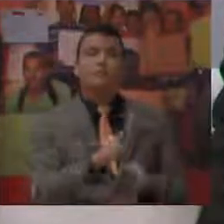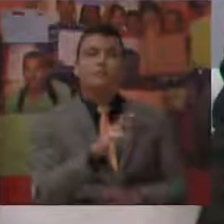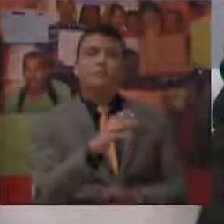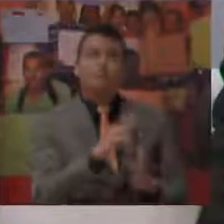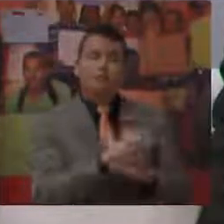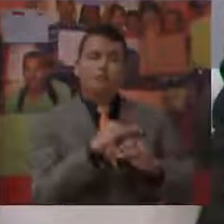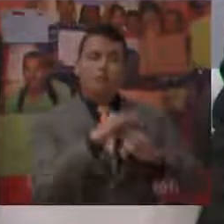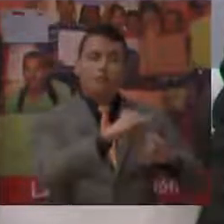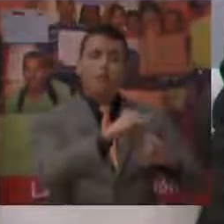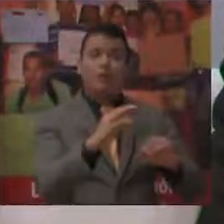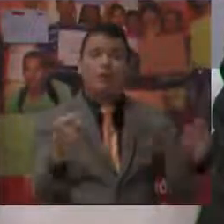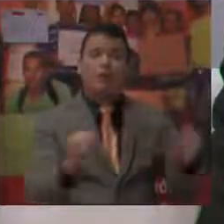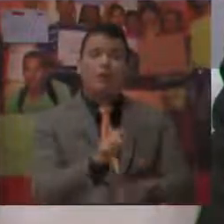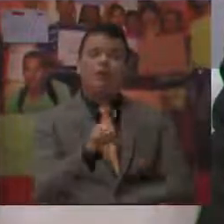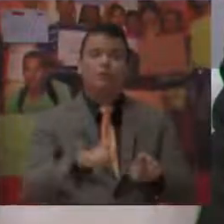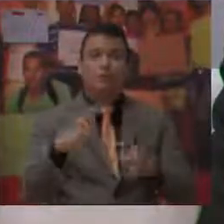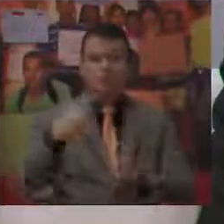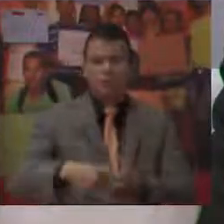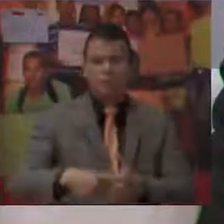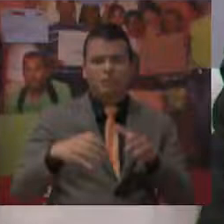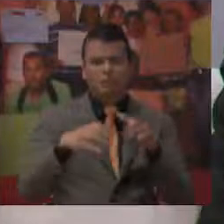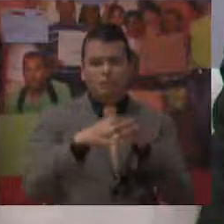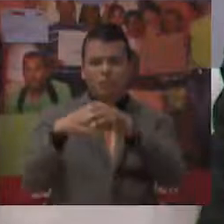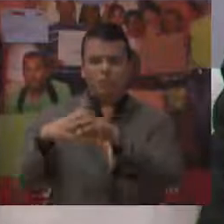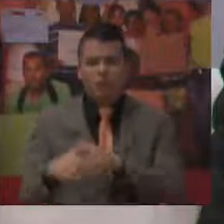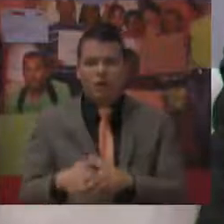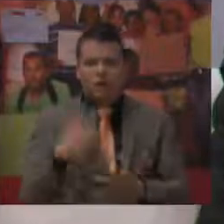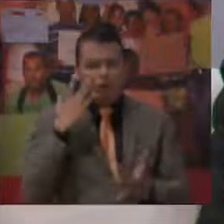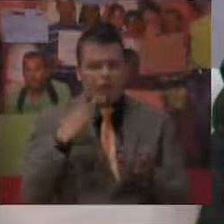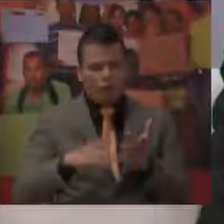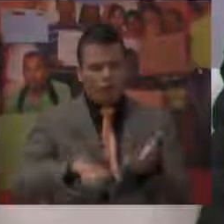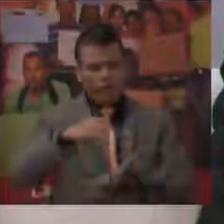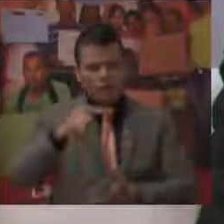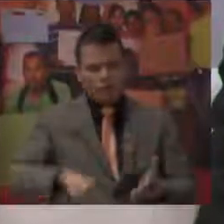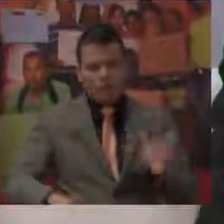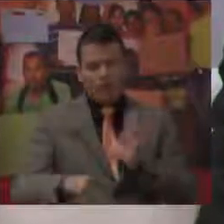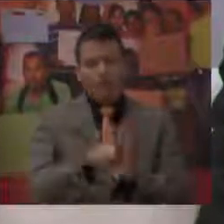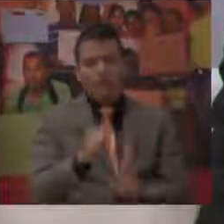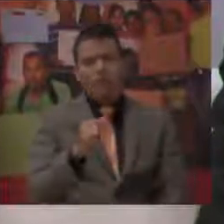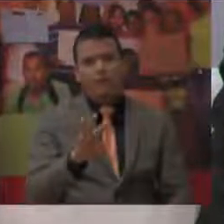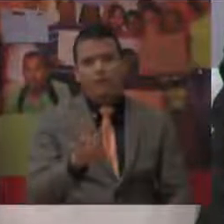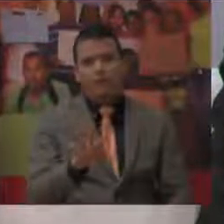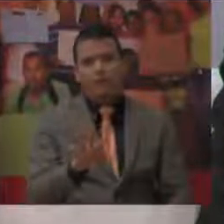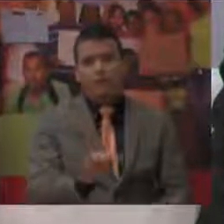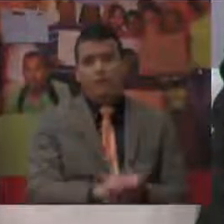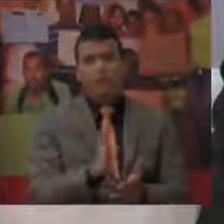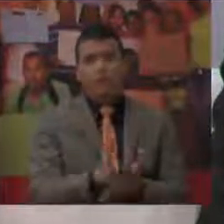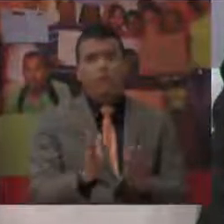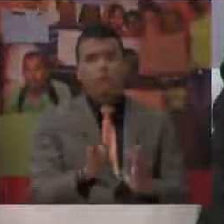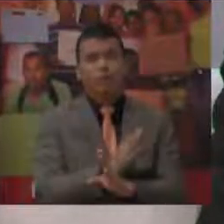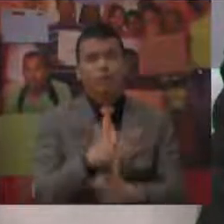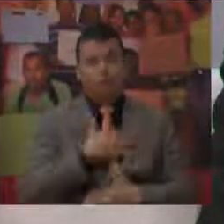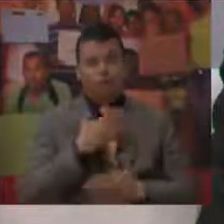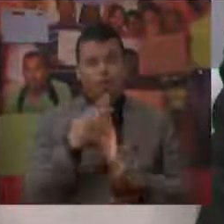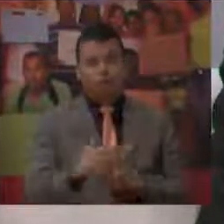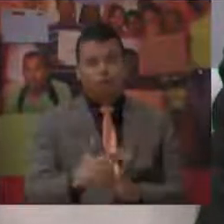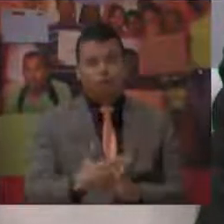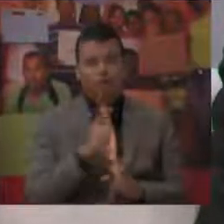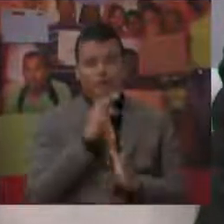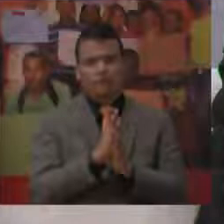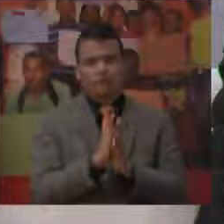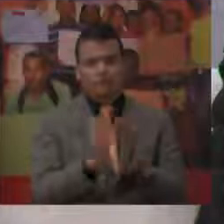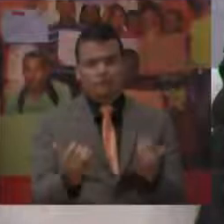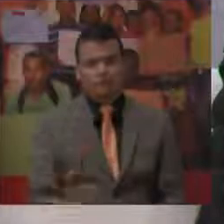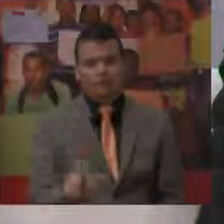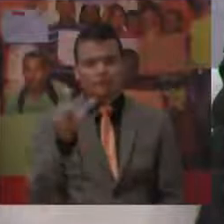individuales que pertenecían a las guerrillas y firmaron también la ley 1424 que tienen esta problemática. Mi nombre, como ya lo dijo